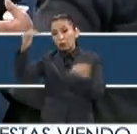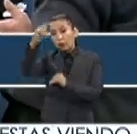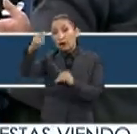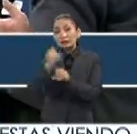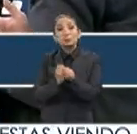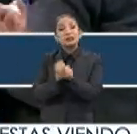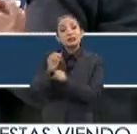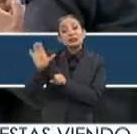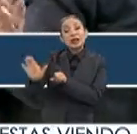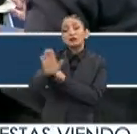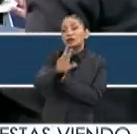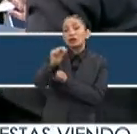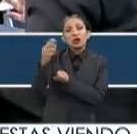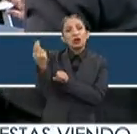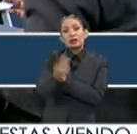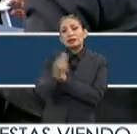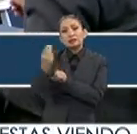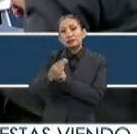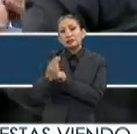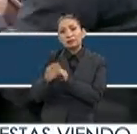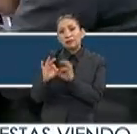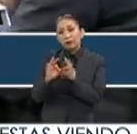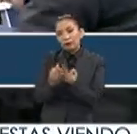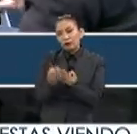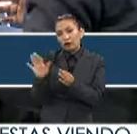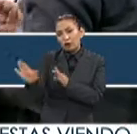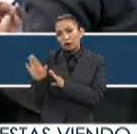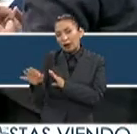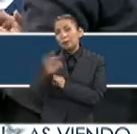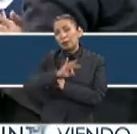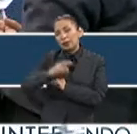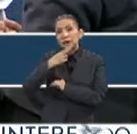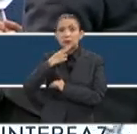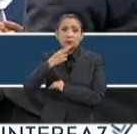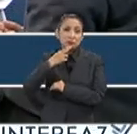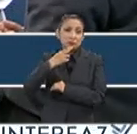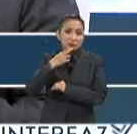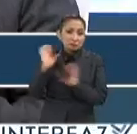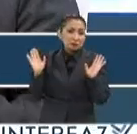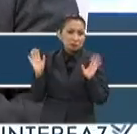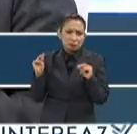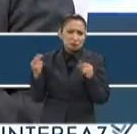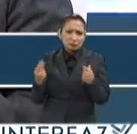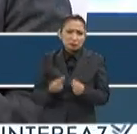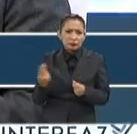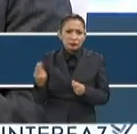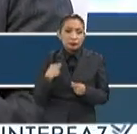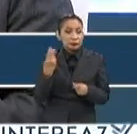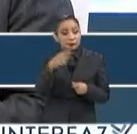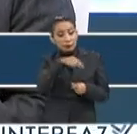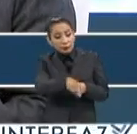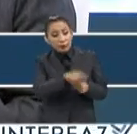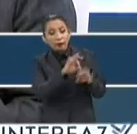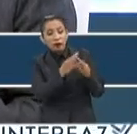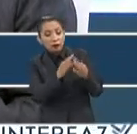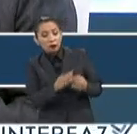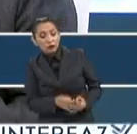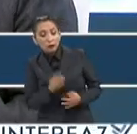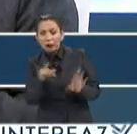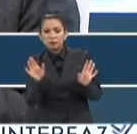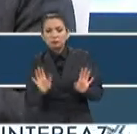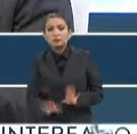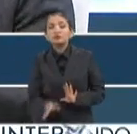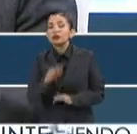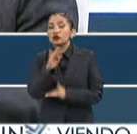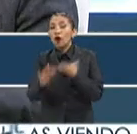en investigación y no tienen modalidad. Entonces, esos pueden funcionar sin depender de las modalidades. Claro.